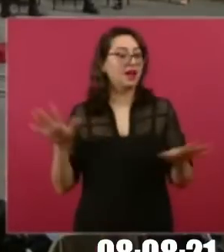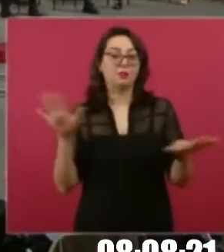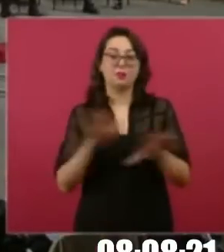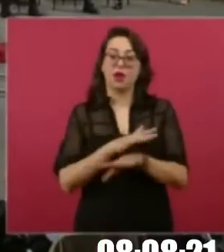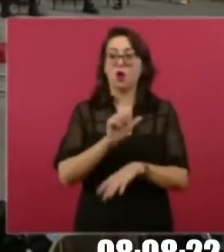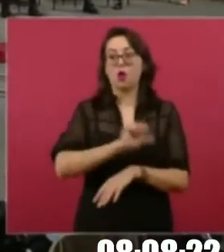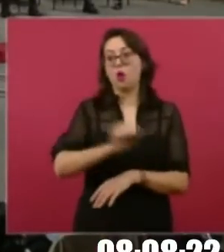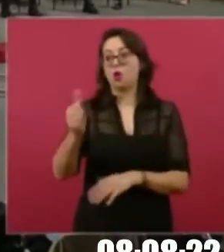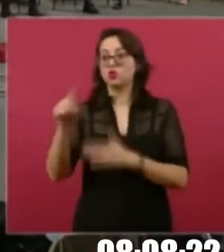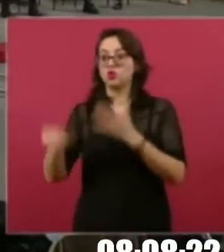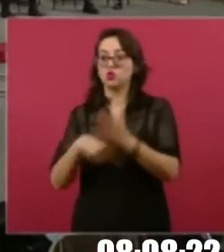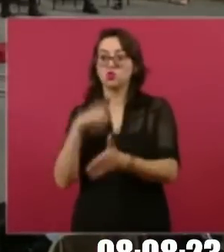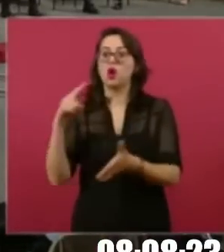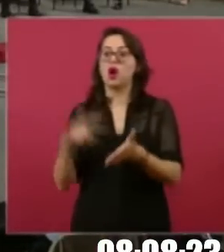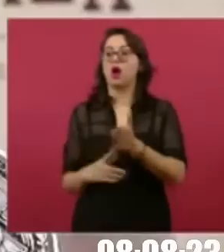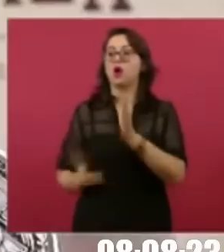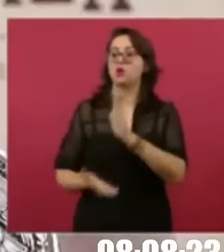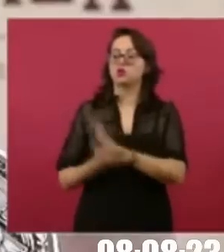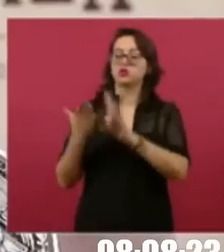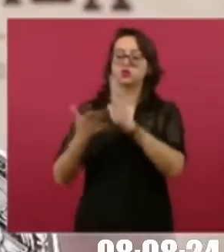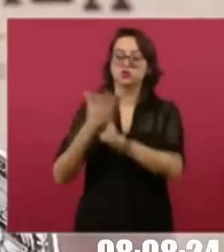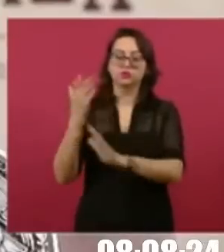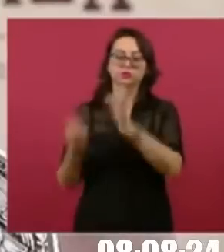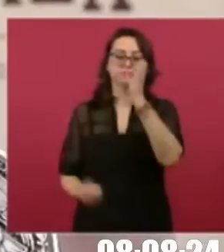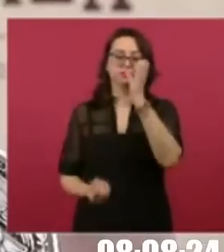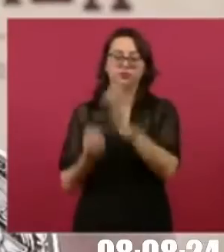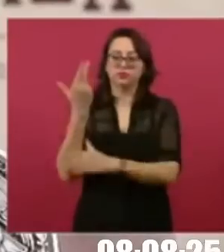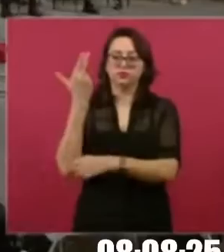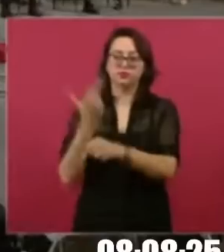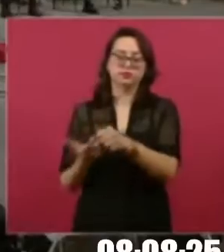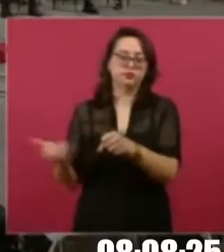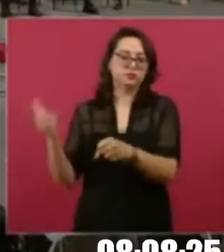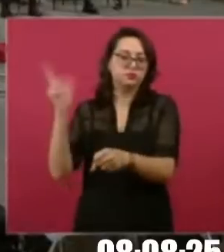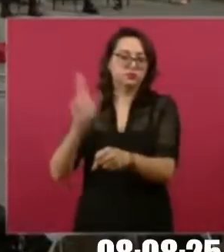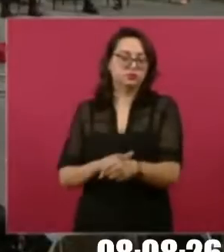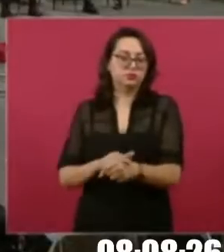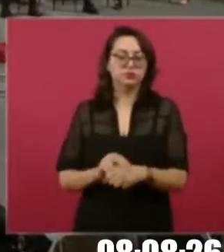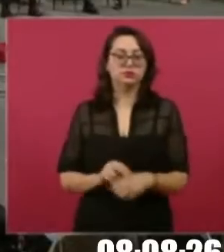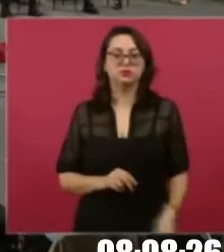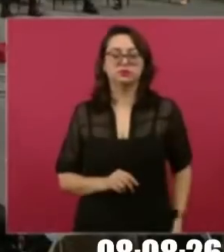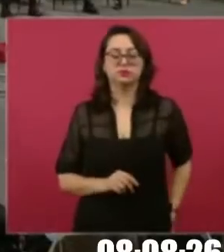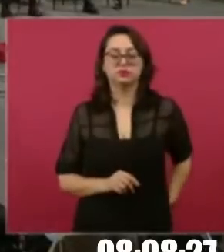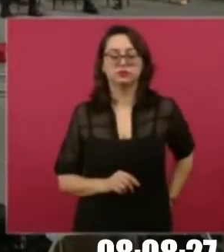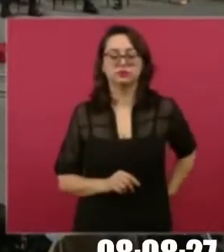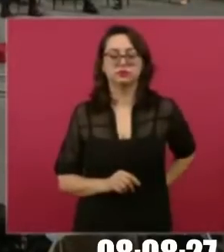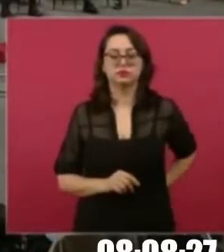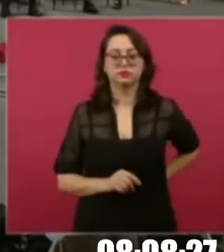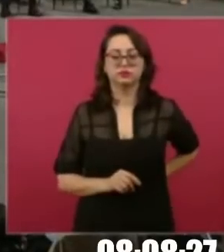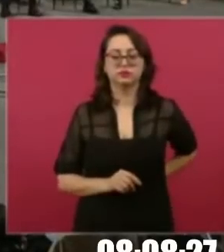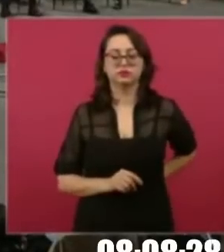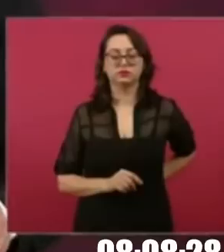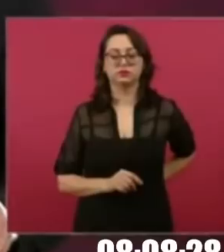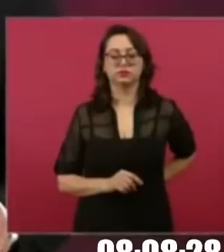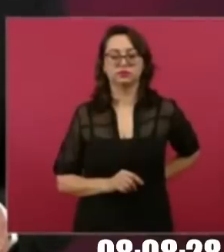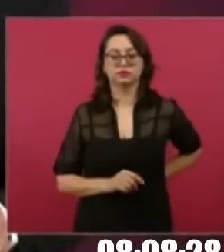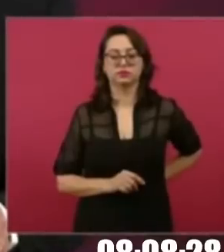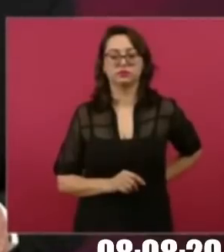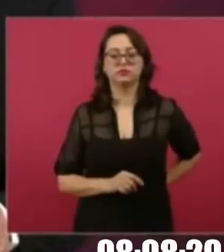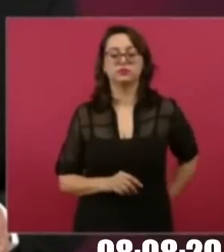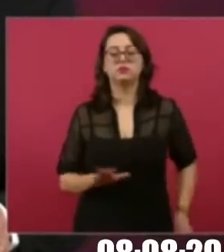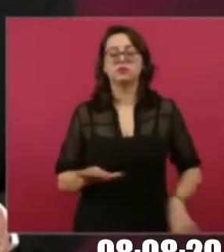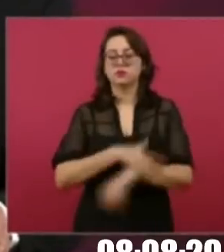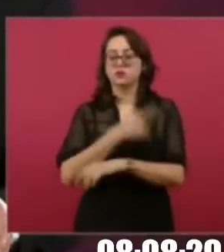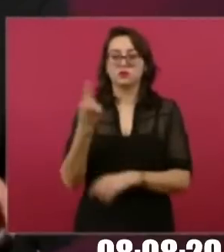de insavi ahora le va a tocar a Indian estar para que ese hospital en San José del Cabo